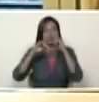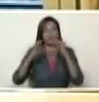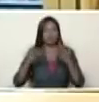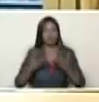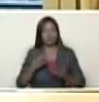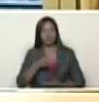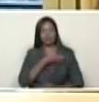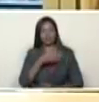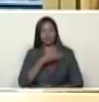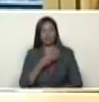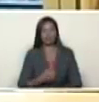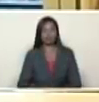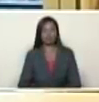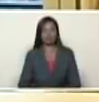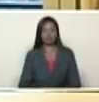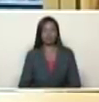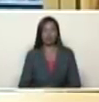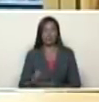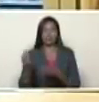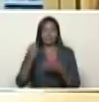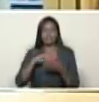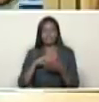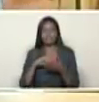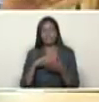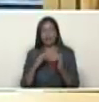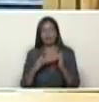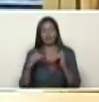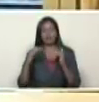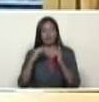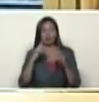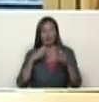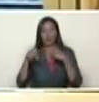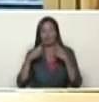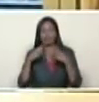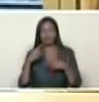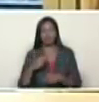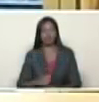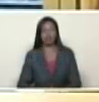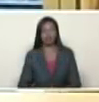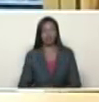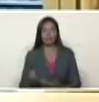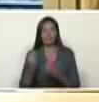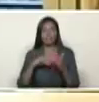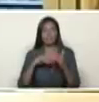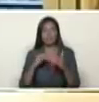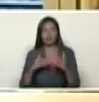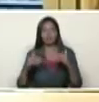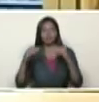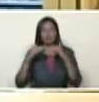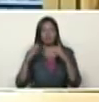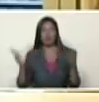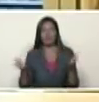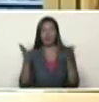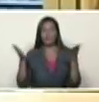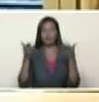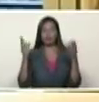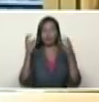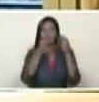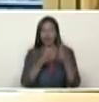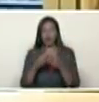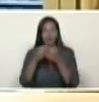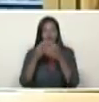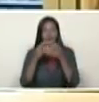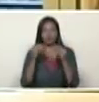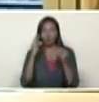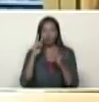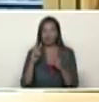social, la mayor suma de estabilidad política y la mayor suma de prosperidad económica. Todo tiene que ver